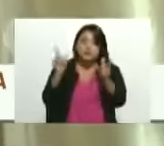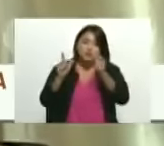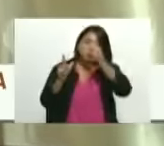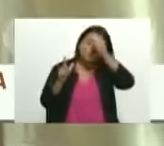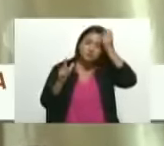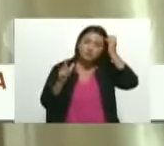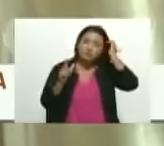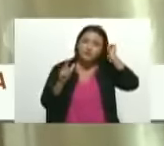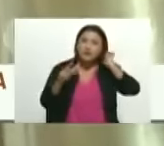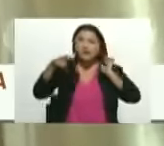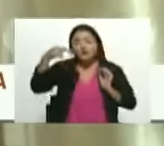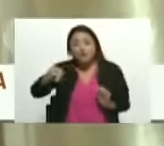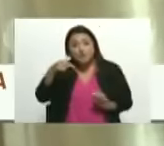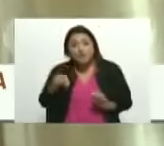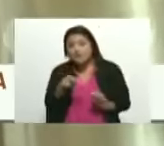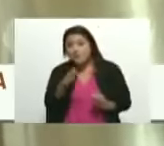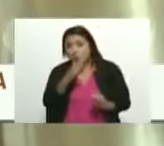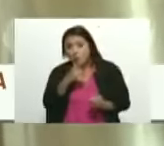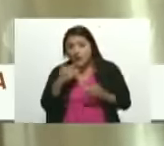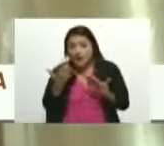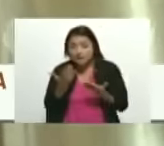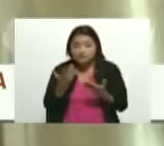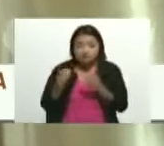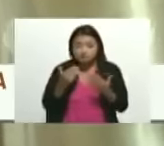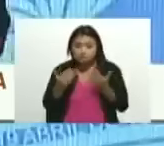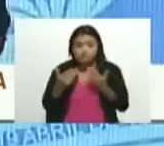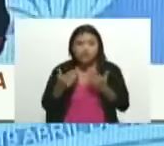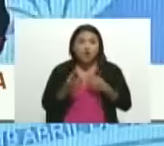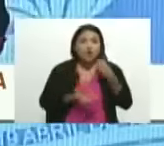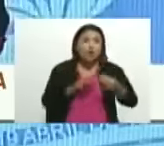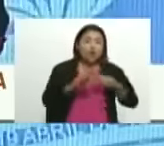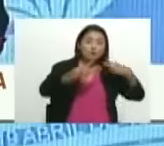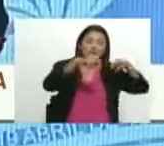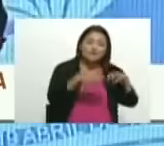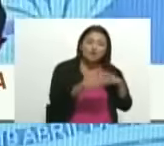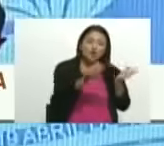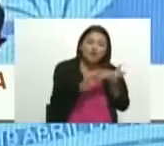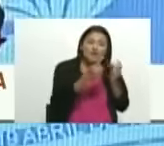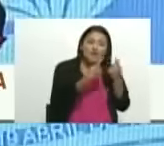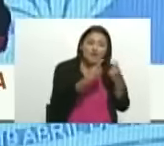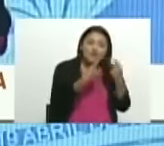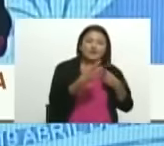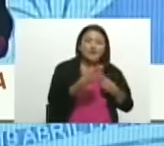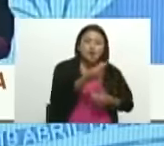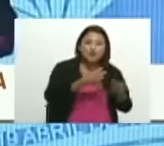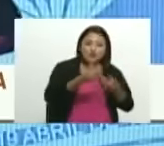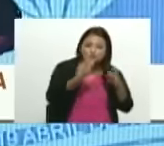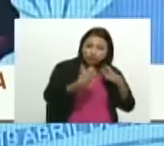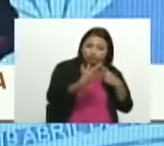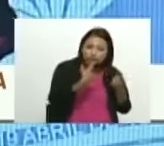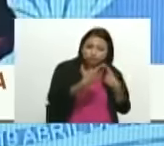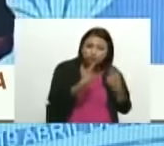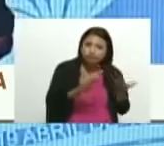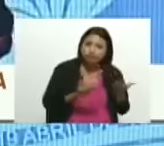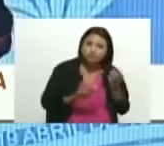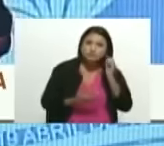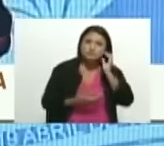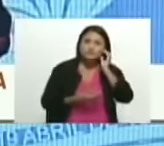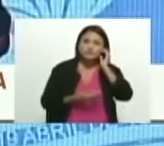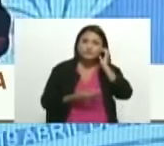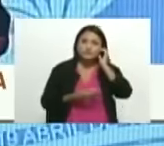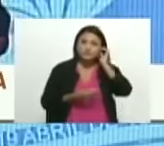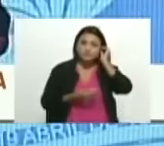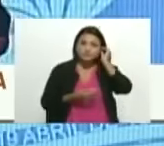da, ¿hacia dónde se dirige todo este proceso de negociación? Gracias. Mire, nosotros hemos sido